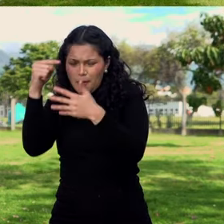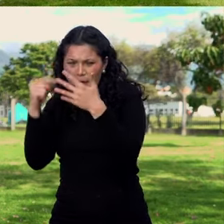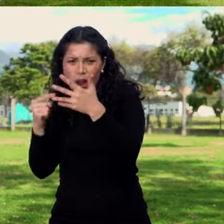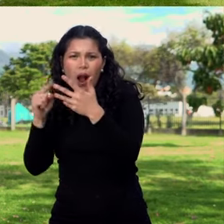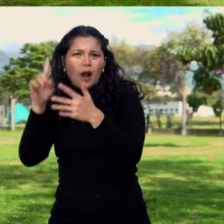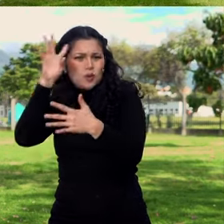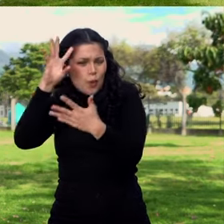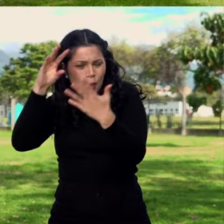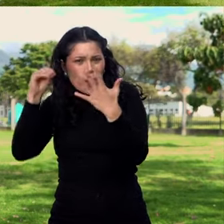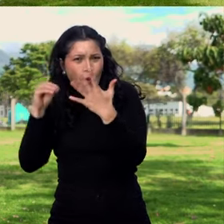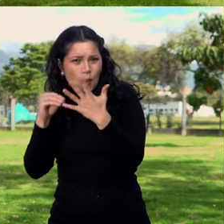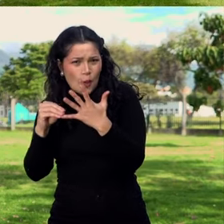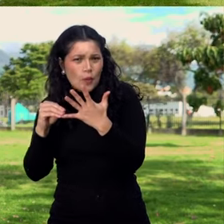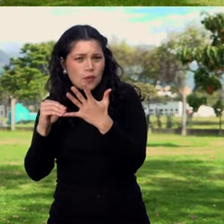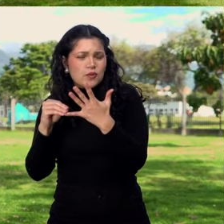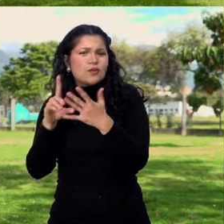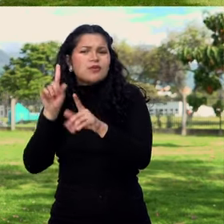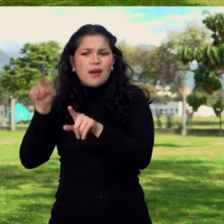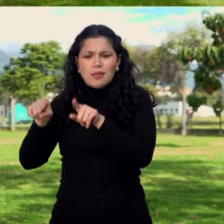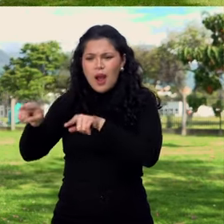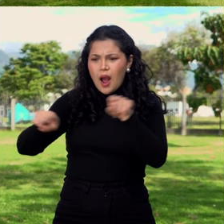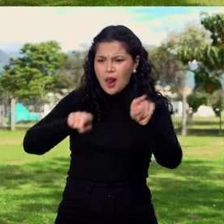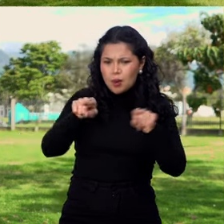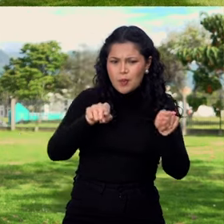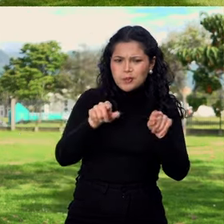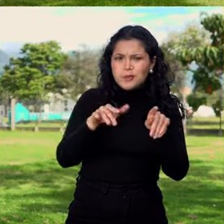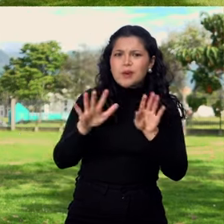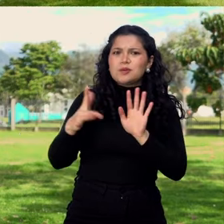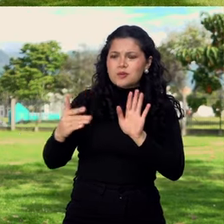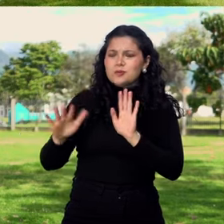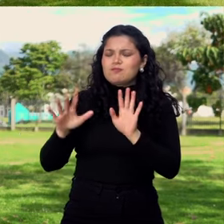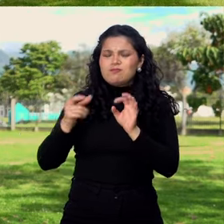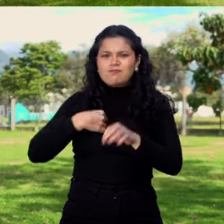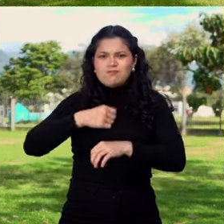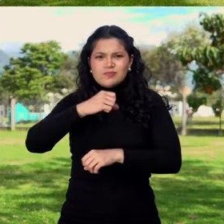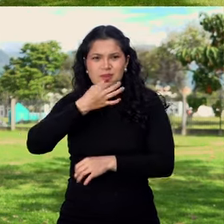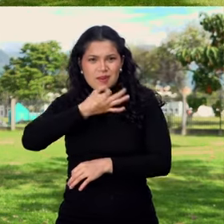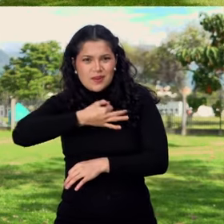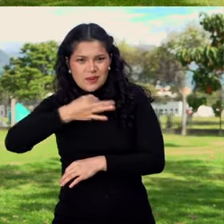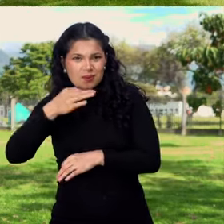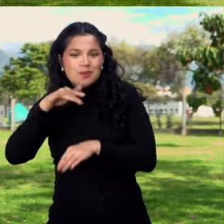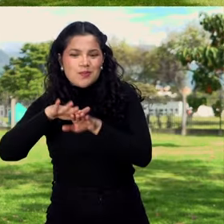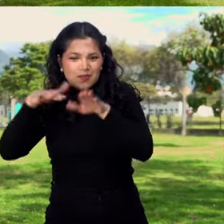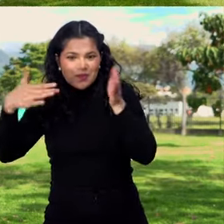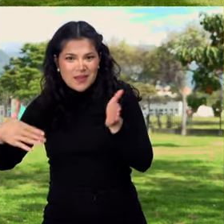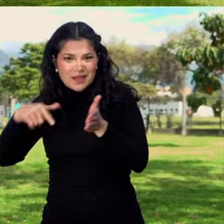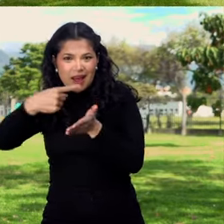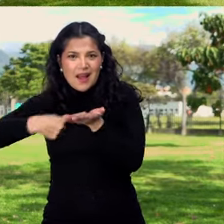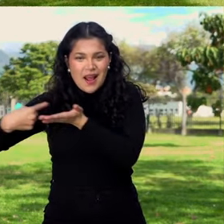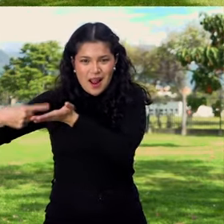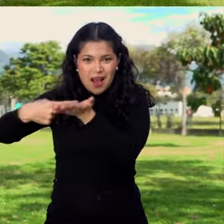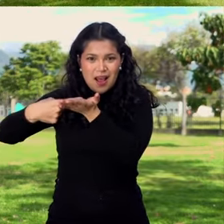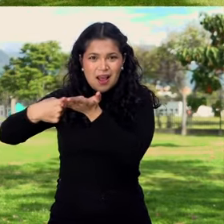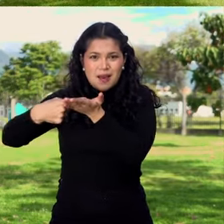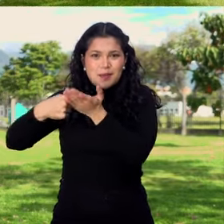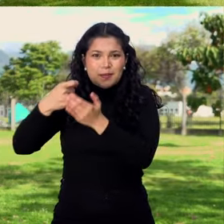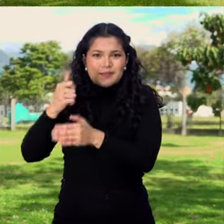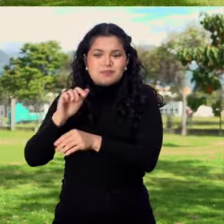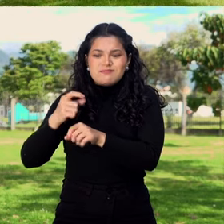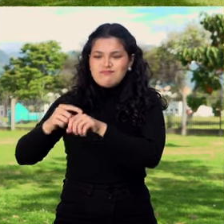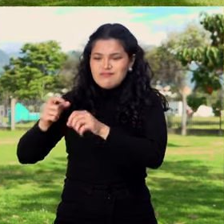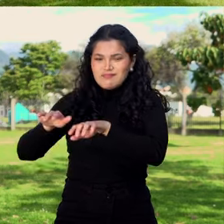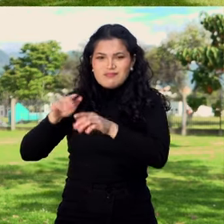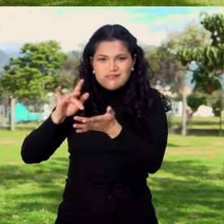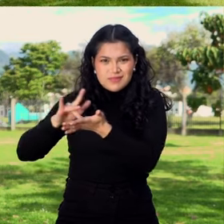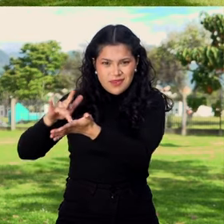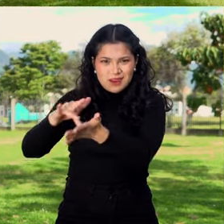conclusiones y algunas de las demandas que fueron expuestas en las mesas de diálogo multiestamentaria que